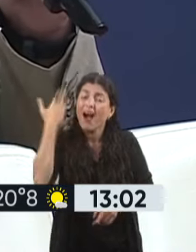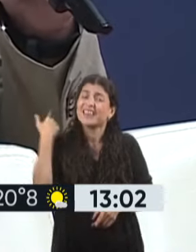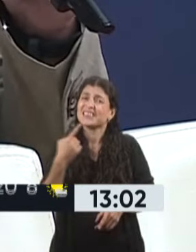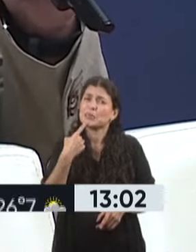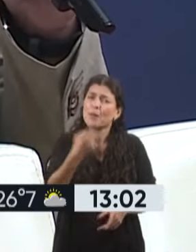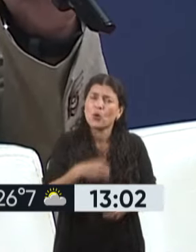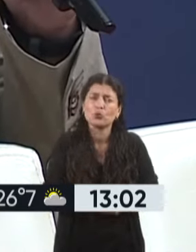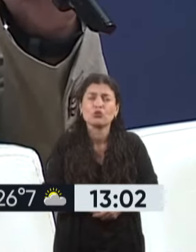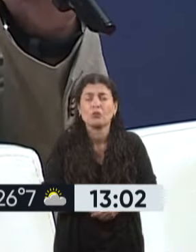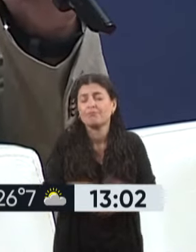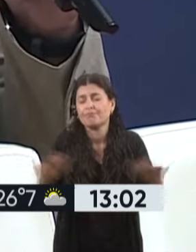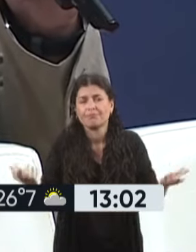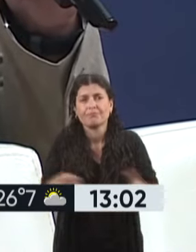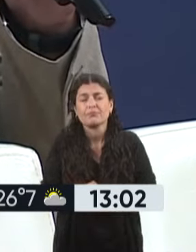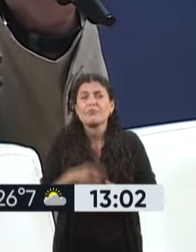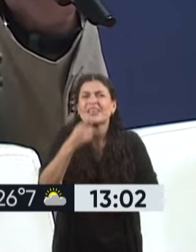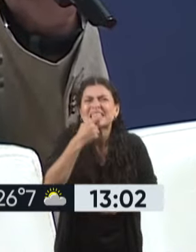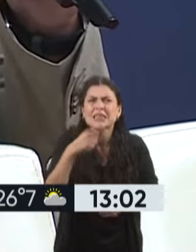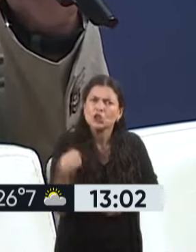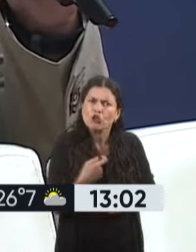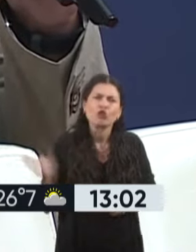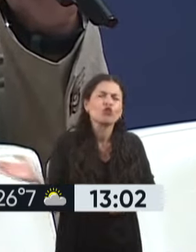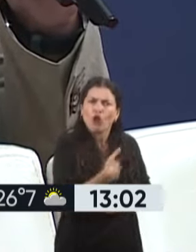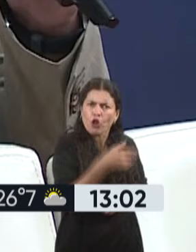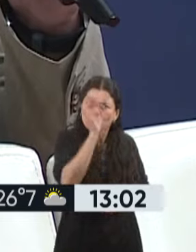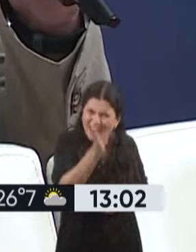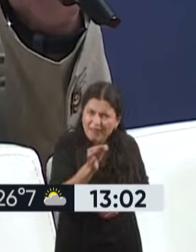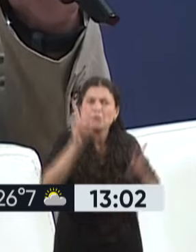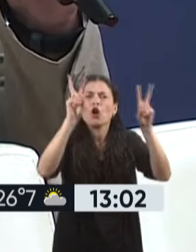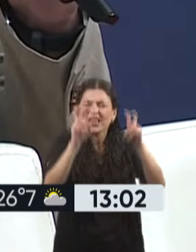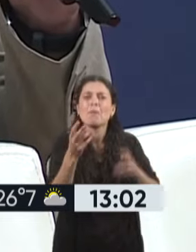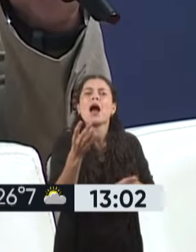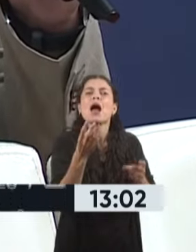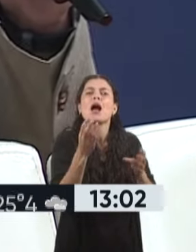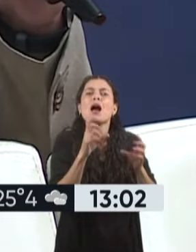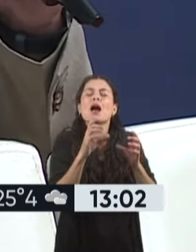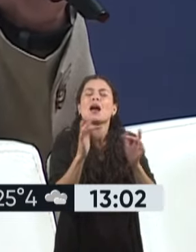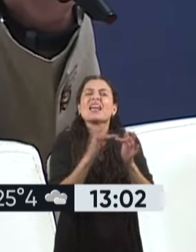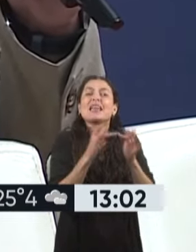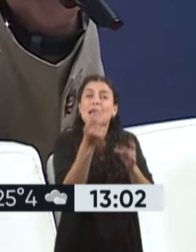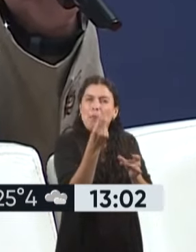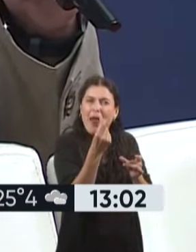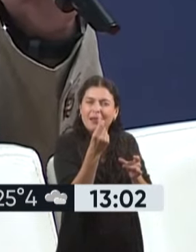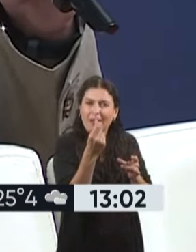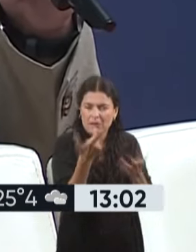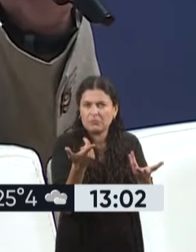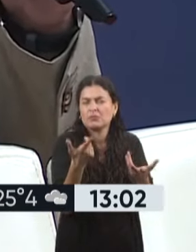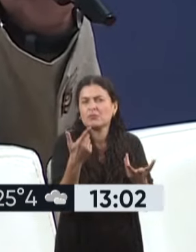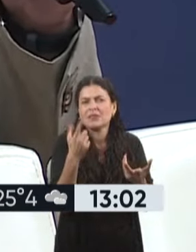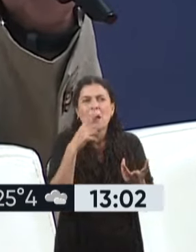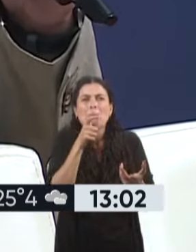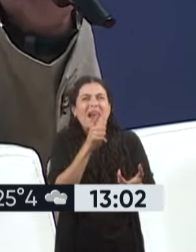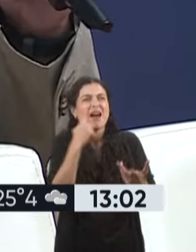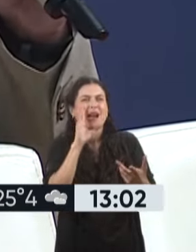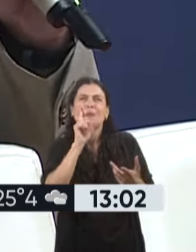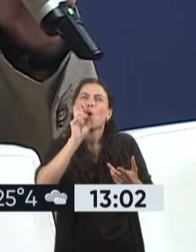es si todos sabemos que la criptomoneda ya viene de la palabra encriptación, que